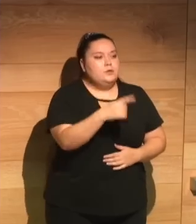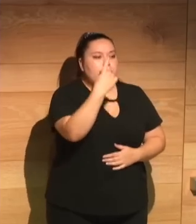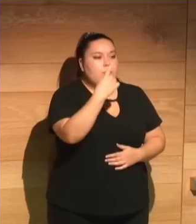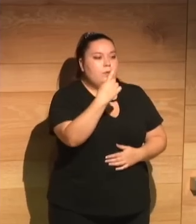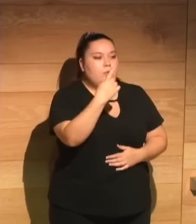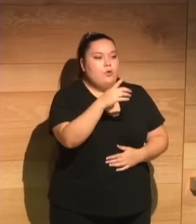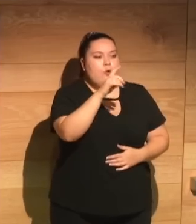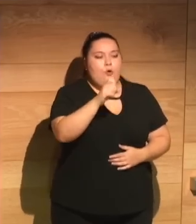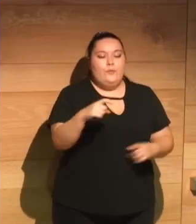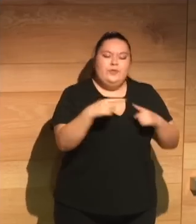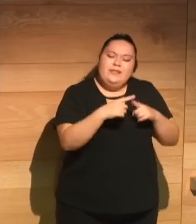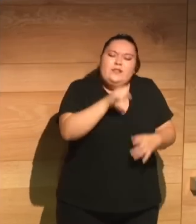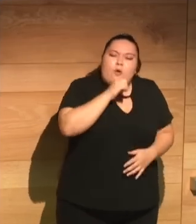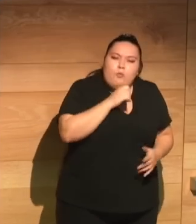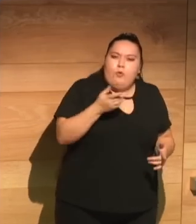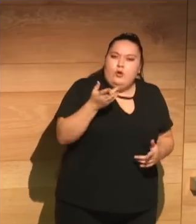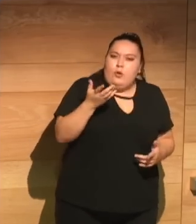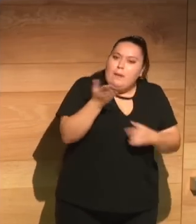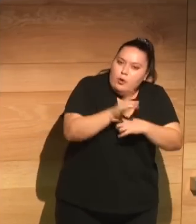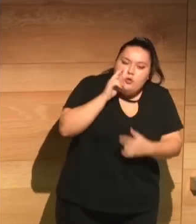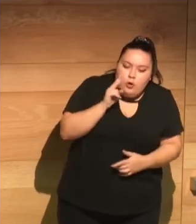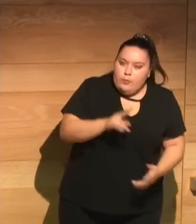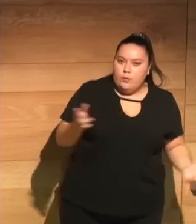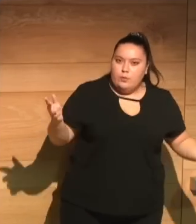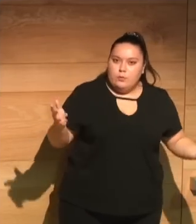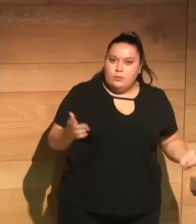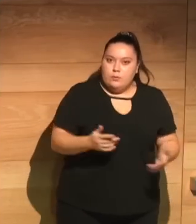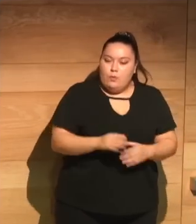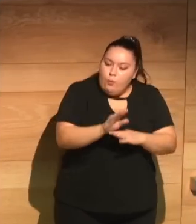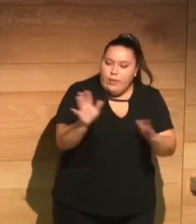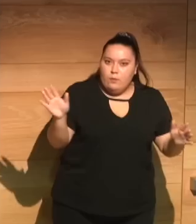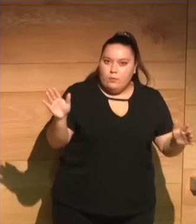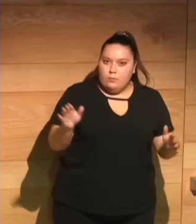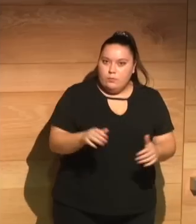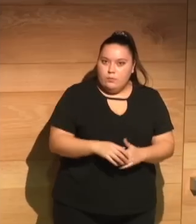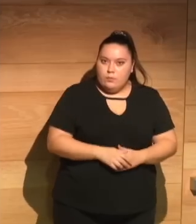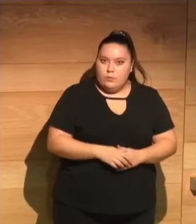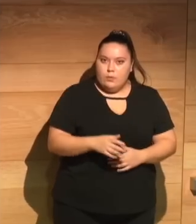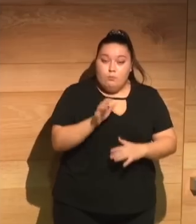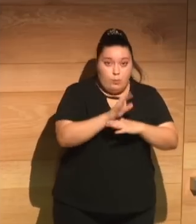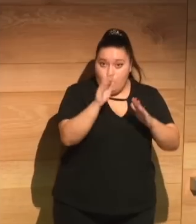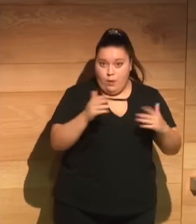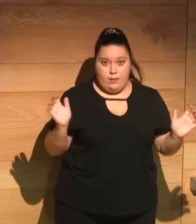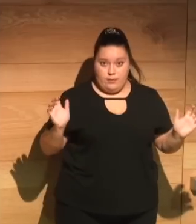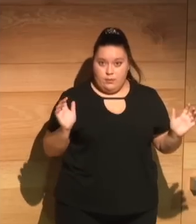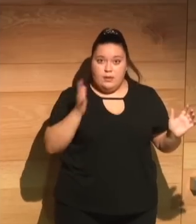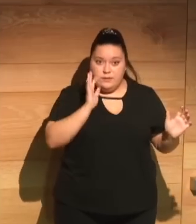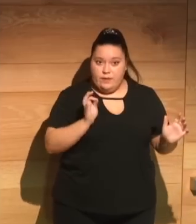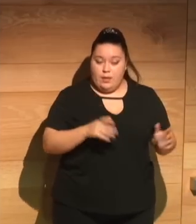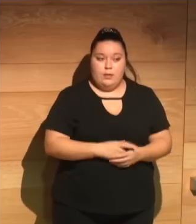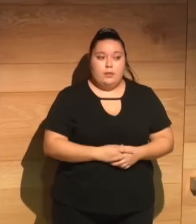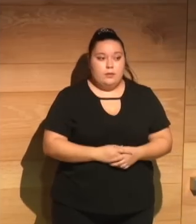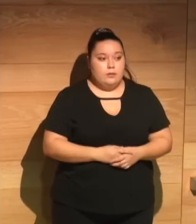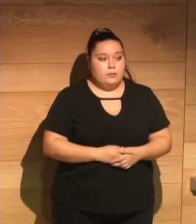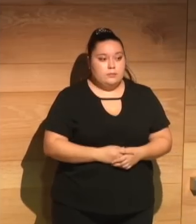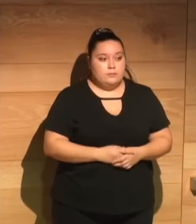persona de tu familia? Un tío abuelo estuvo en la proyección, ¿vale? Cuidado. Estuvo en la proyección, ¿vale? Y no, ahí no, sin bromas, Juan, por cuidado, favor. Cuidado, estuvo en la